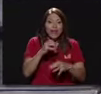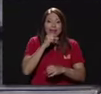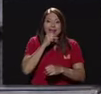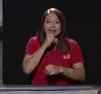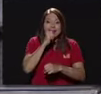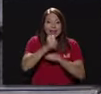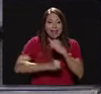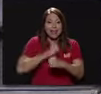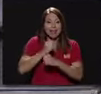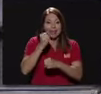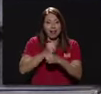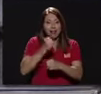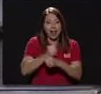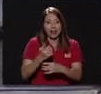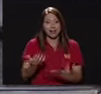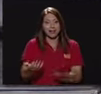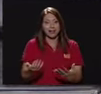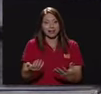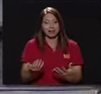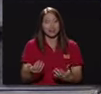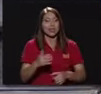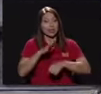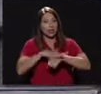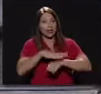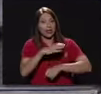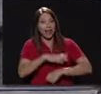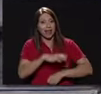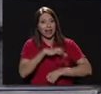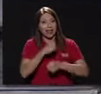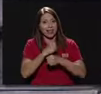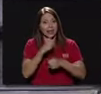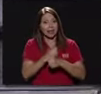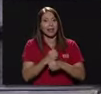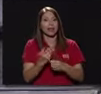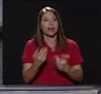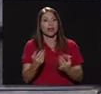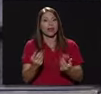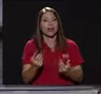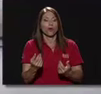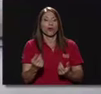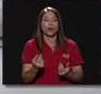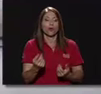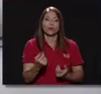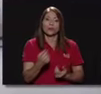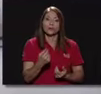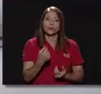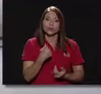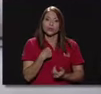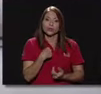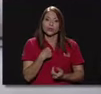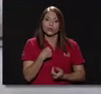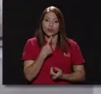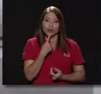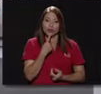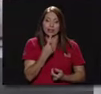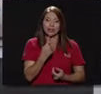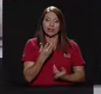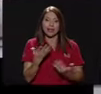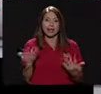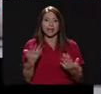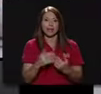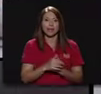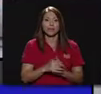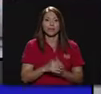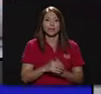calidad del empleo, también yo lo que abonaría es quizás el hecho de